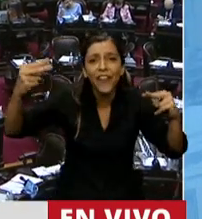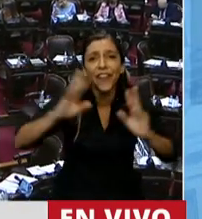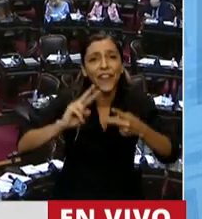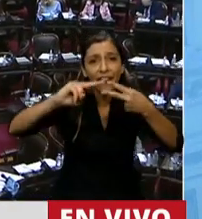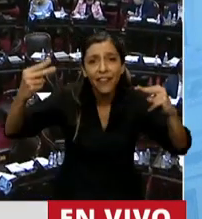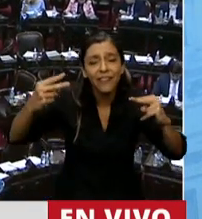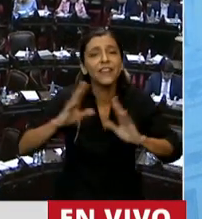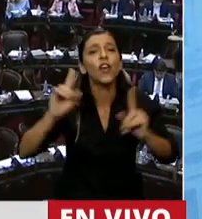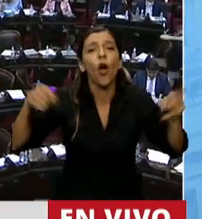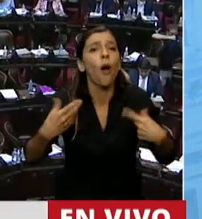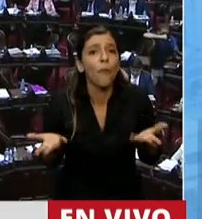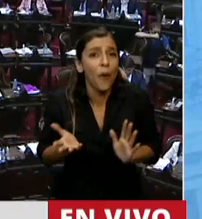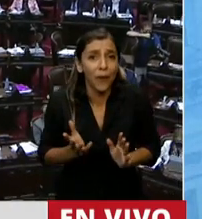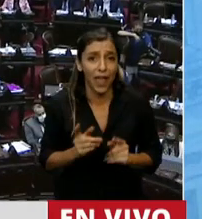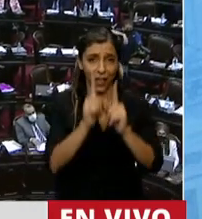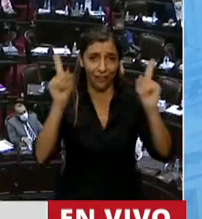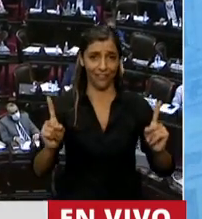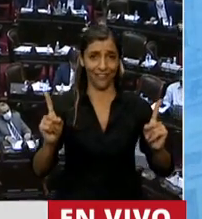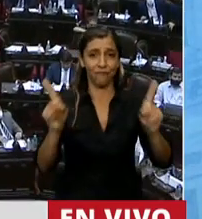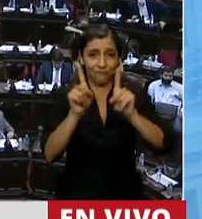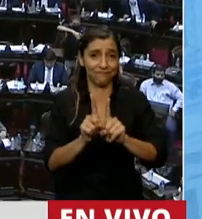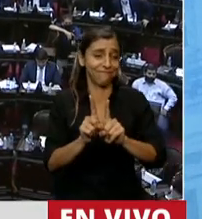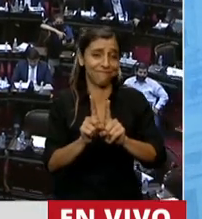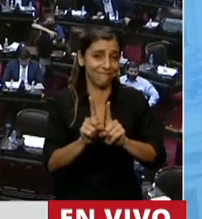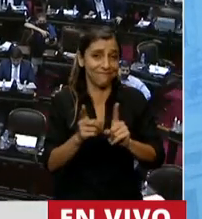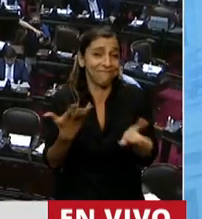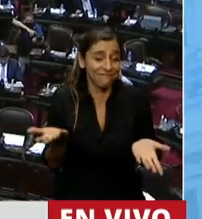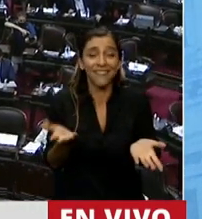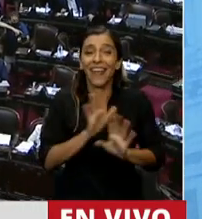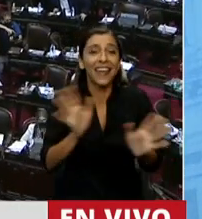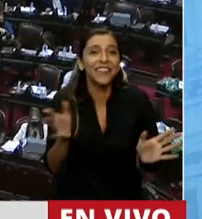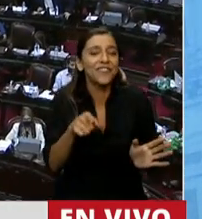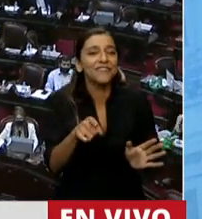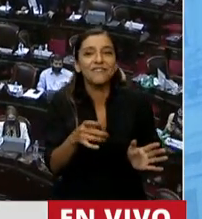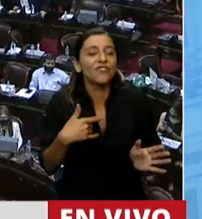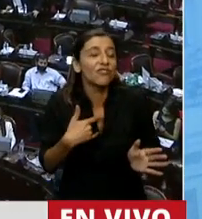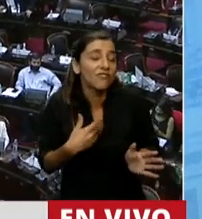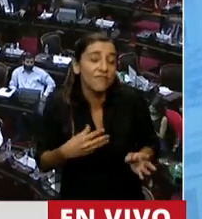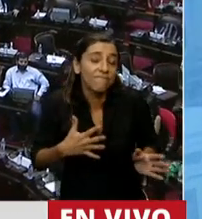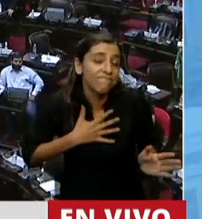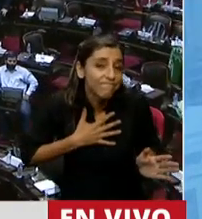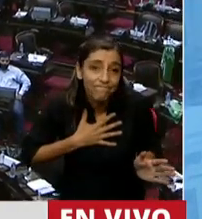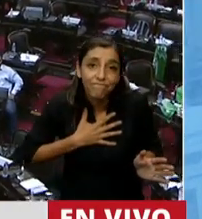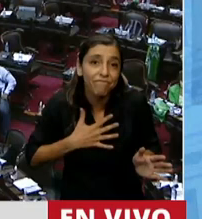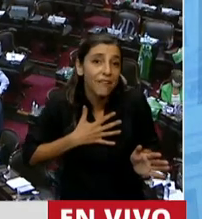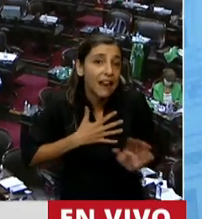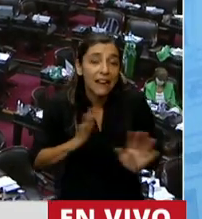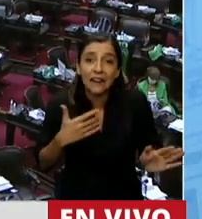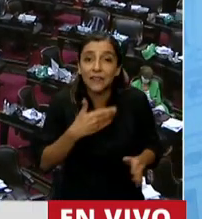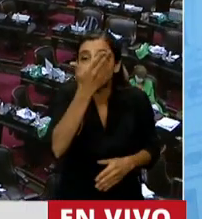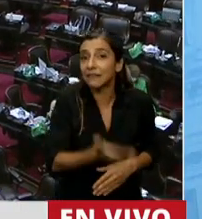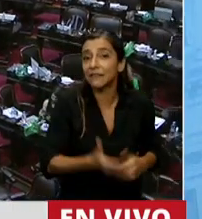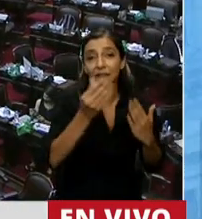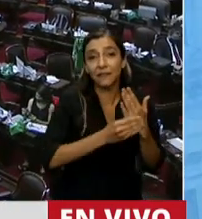genéticos progenitores. Yo lamento muchísimo disentir con el señor ministro de Salud Pública de